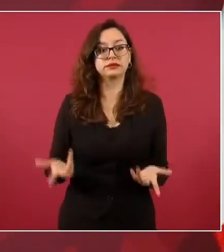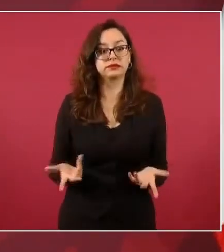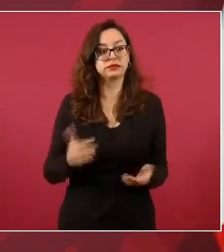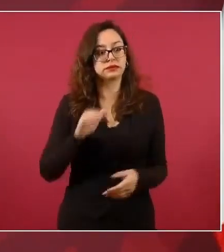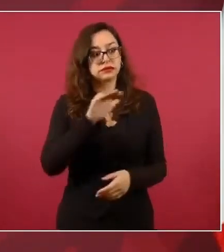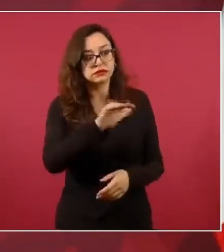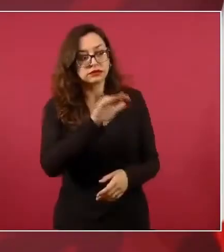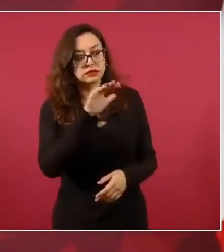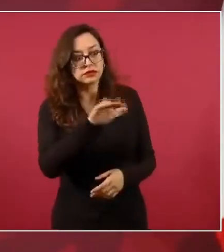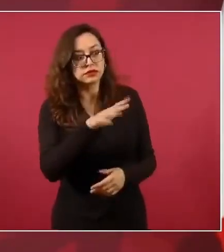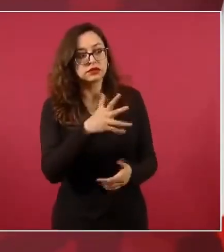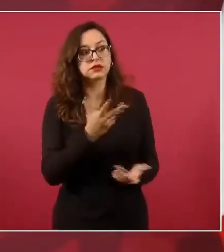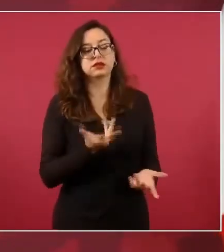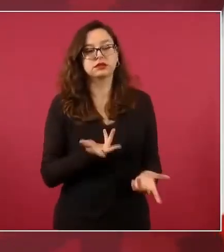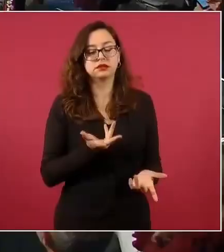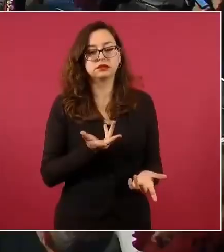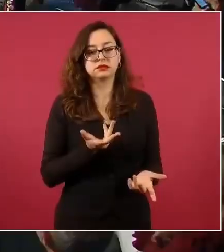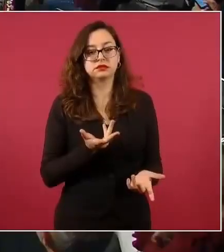decidir